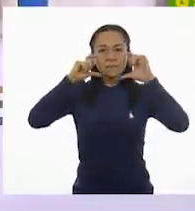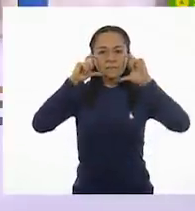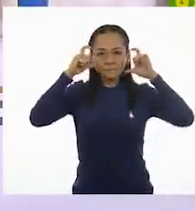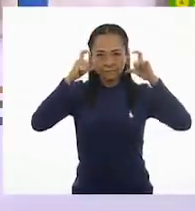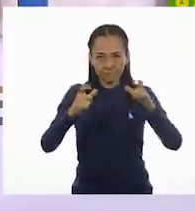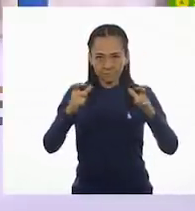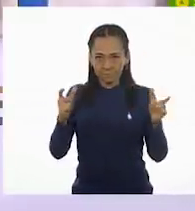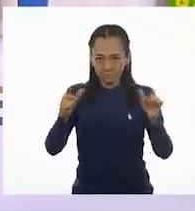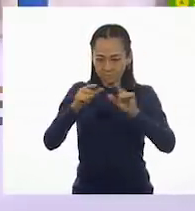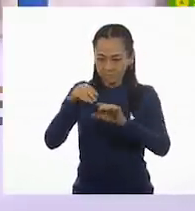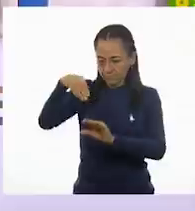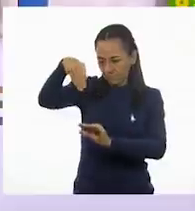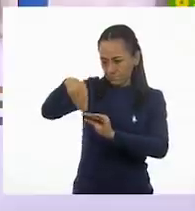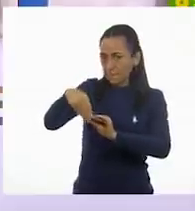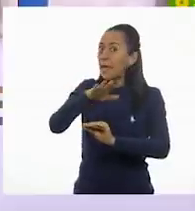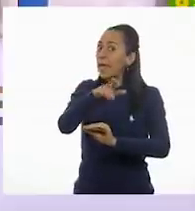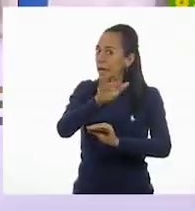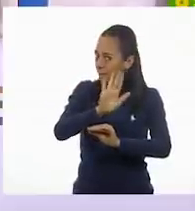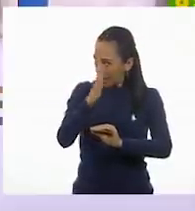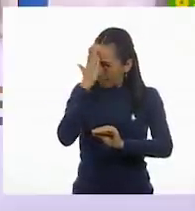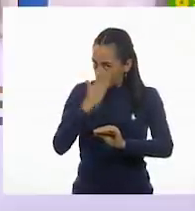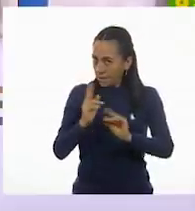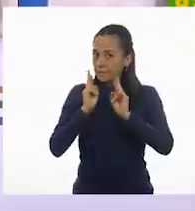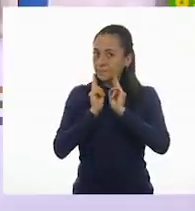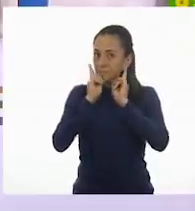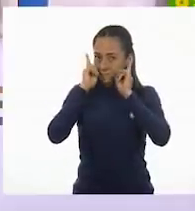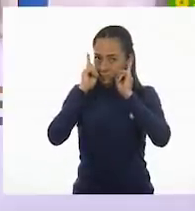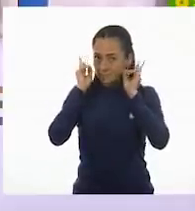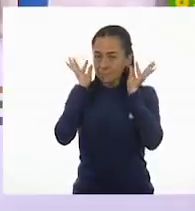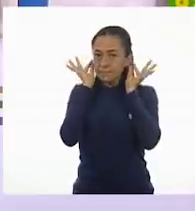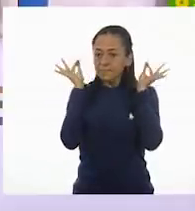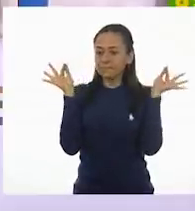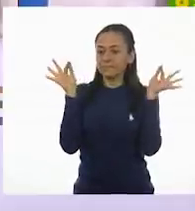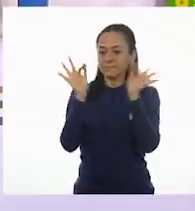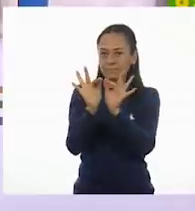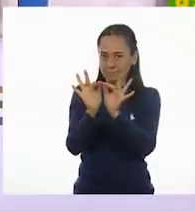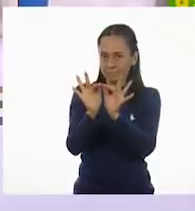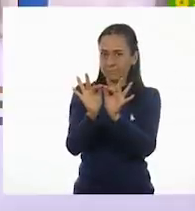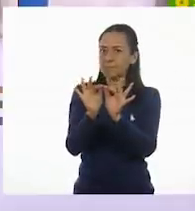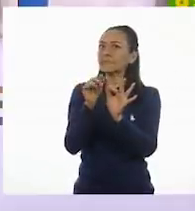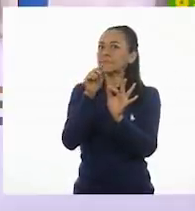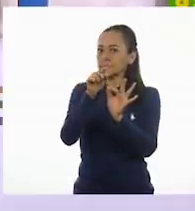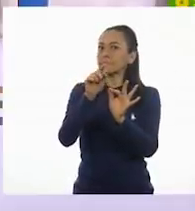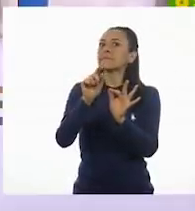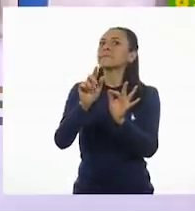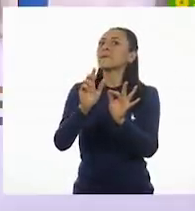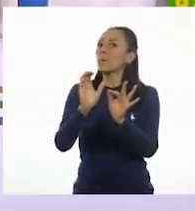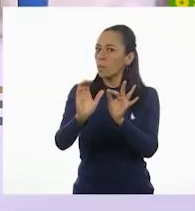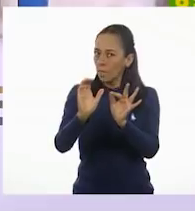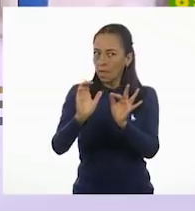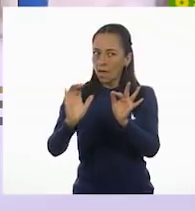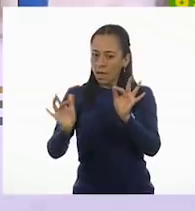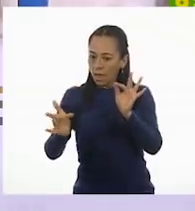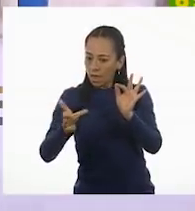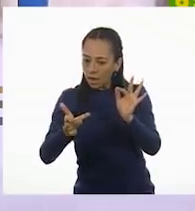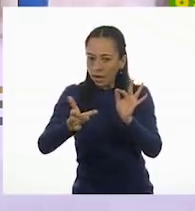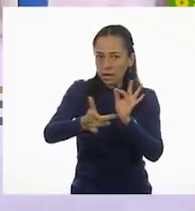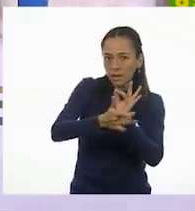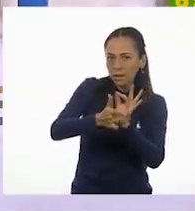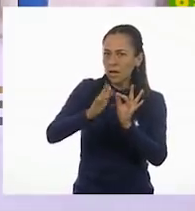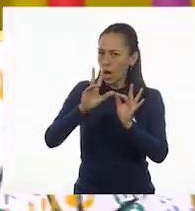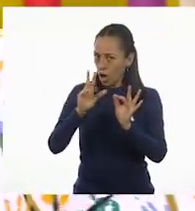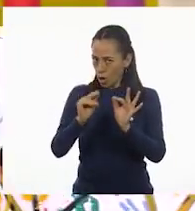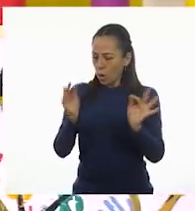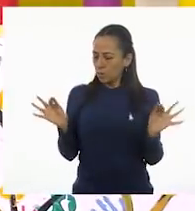ya saben, de las agarraderas y cuidando de no tocar la parte extrema. Y así por las orillitas lo voy a guardar en mi